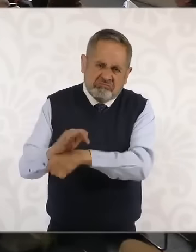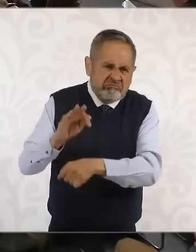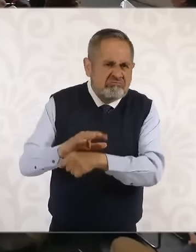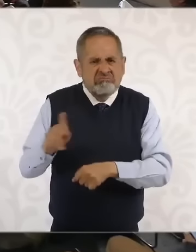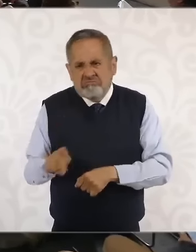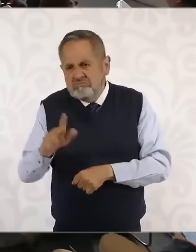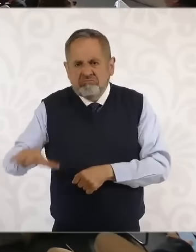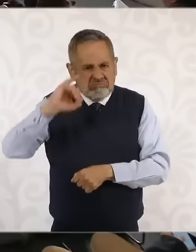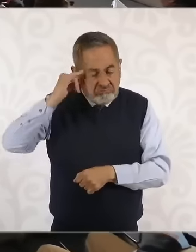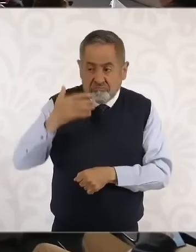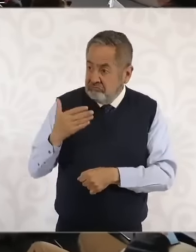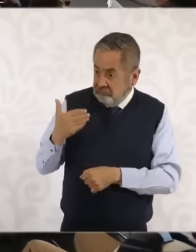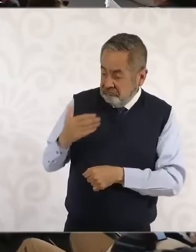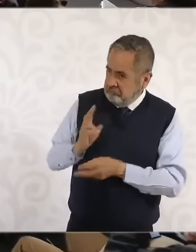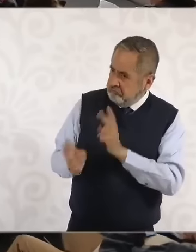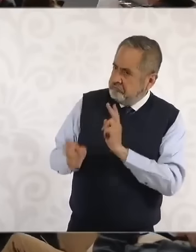indígenas, platicamos